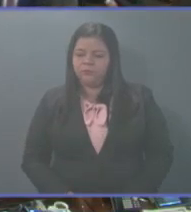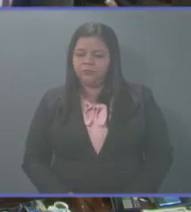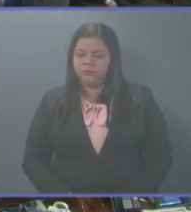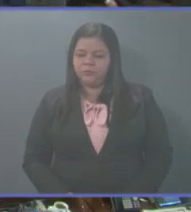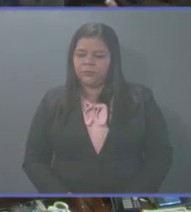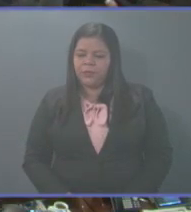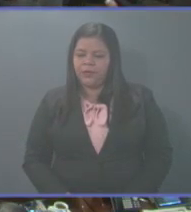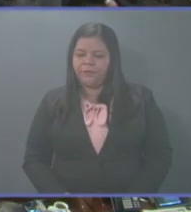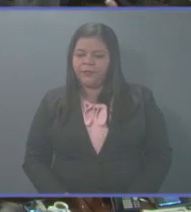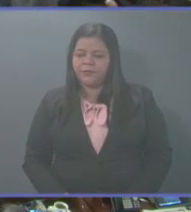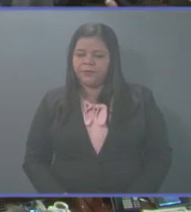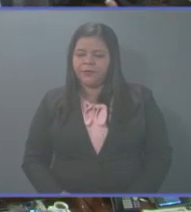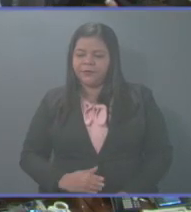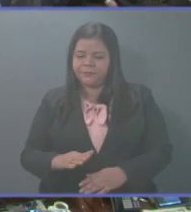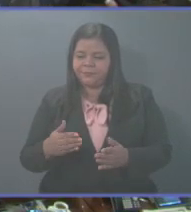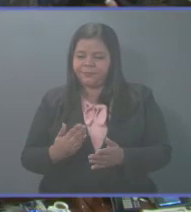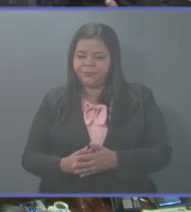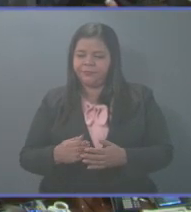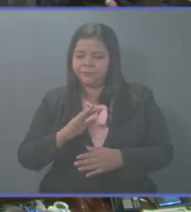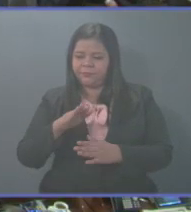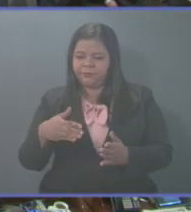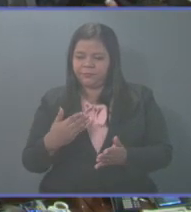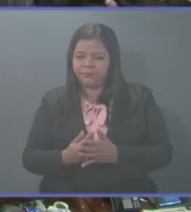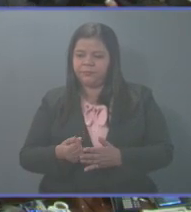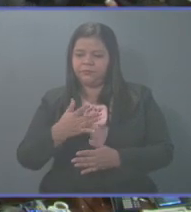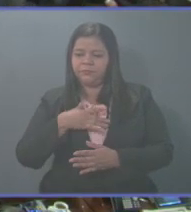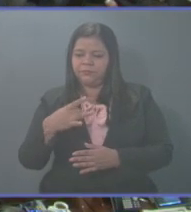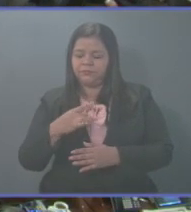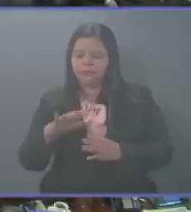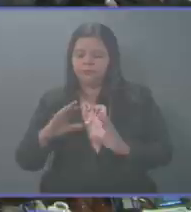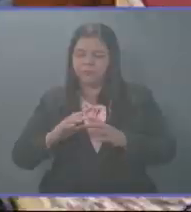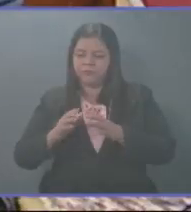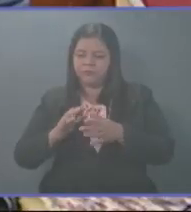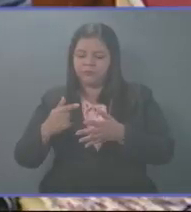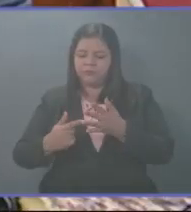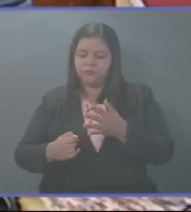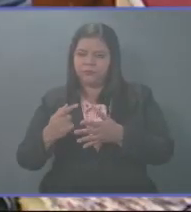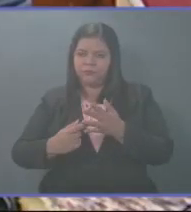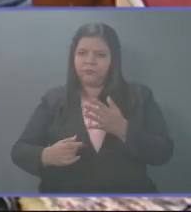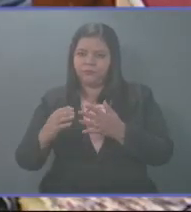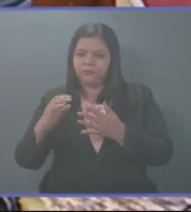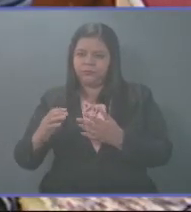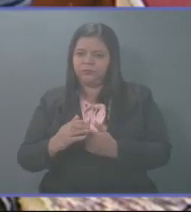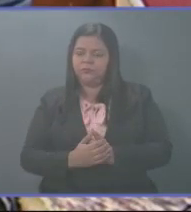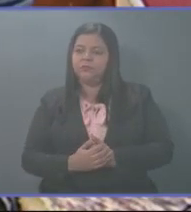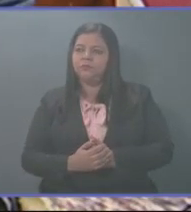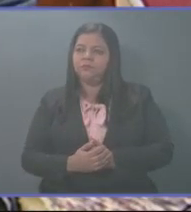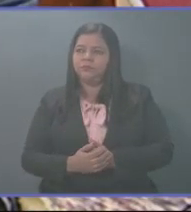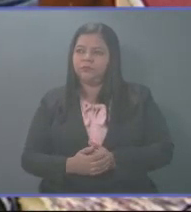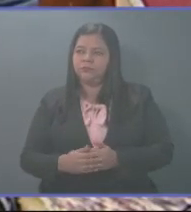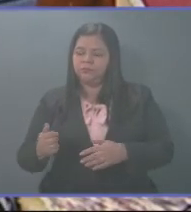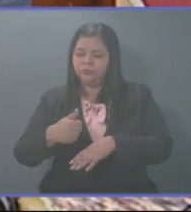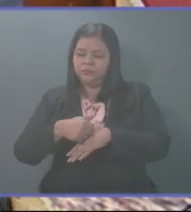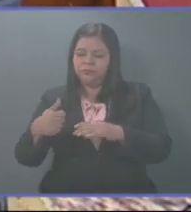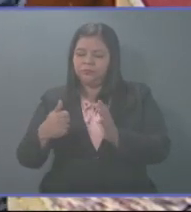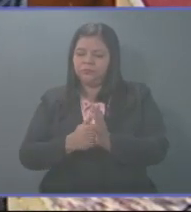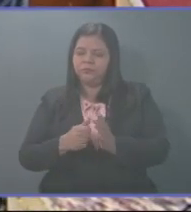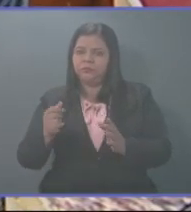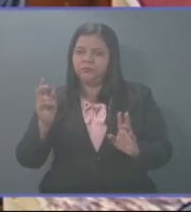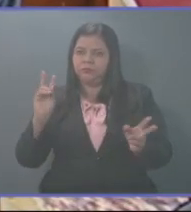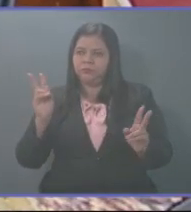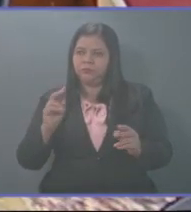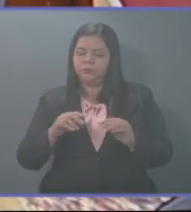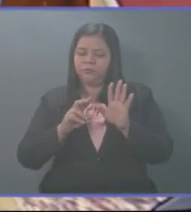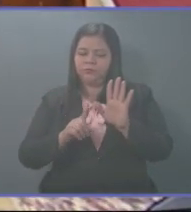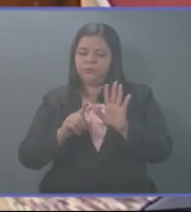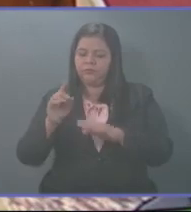Con muchísimo gusto, colegas diputados, Comisión de Legislación y Puntos Constitucionales, Palacio Legislativo, San Salvador,